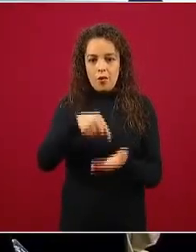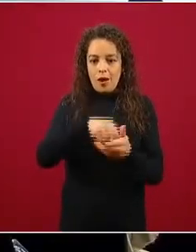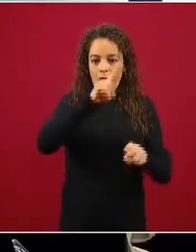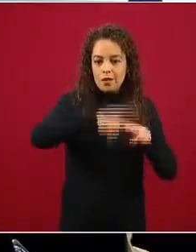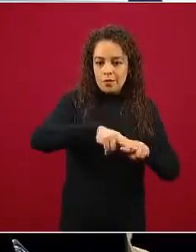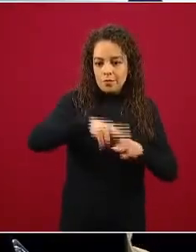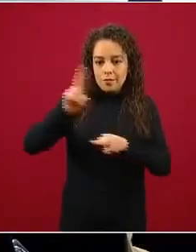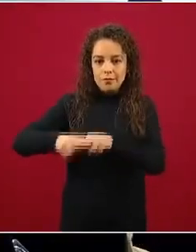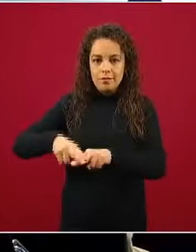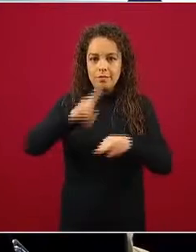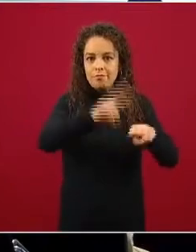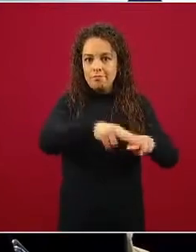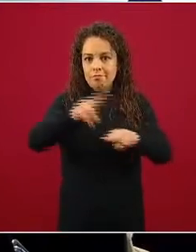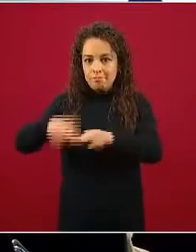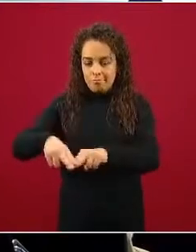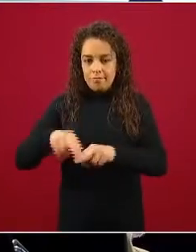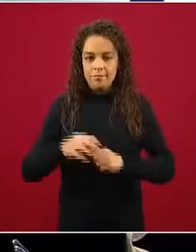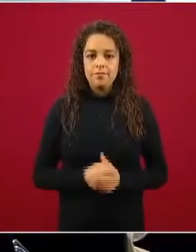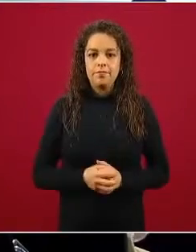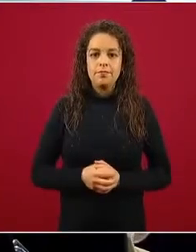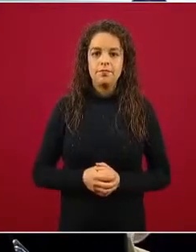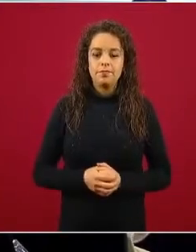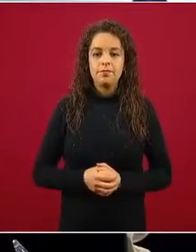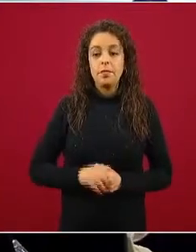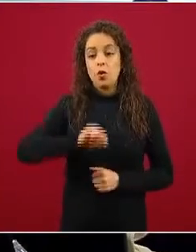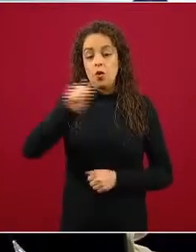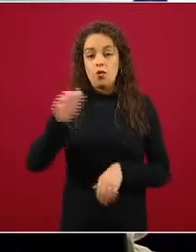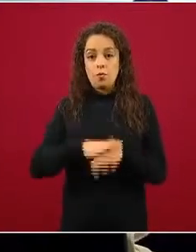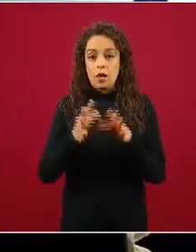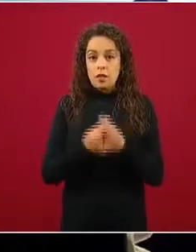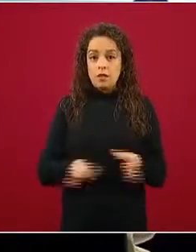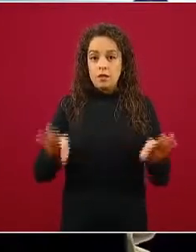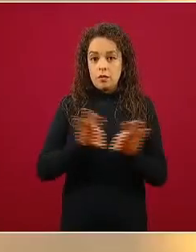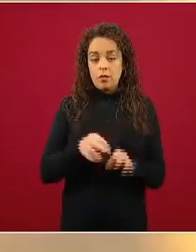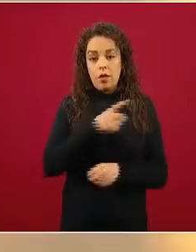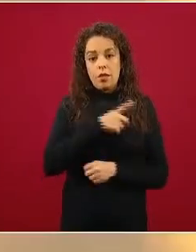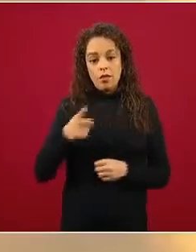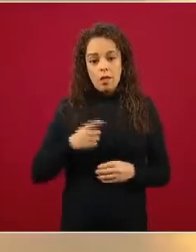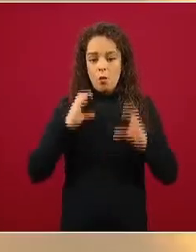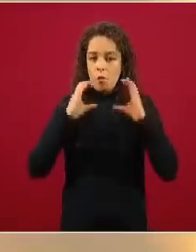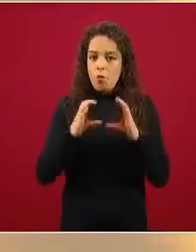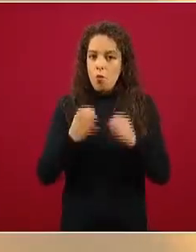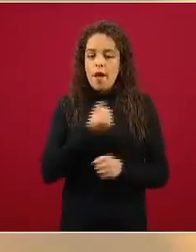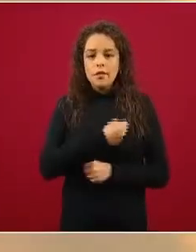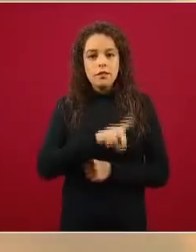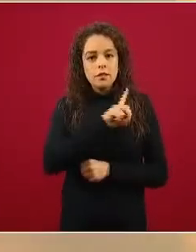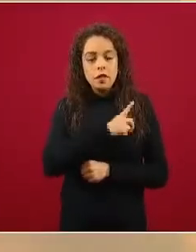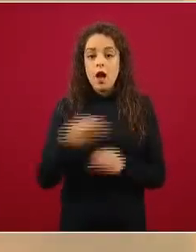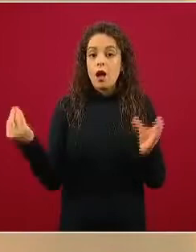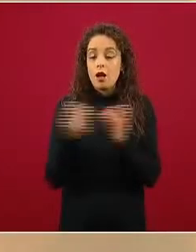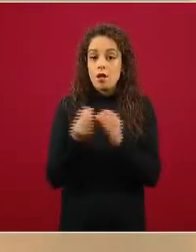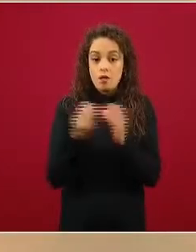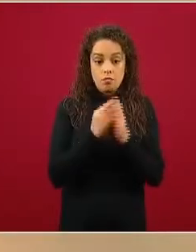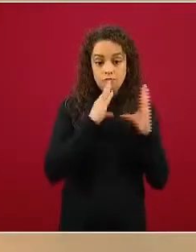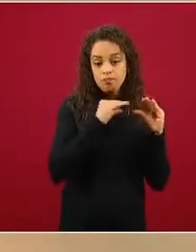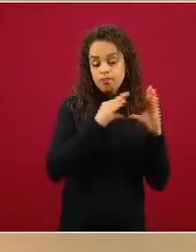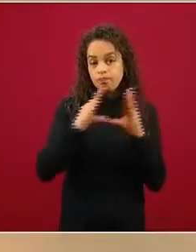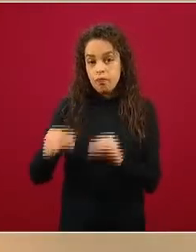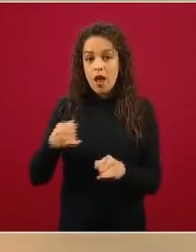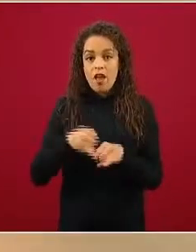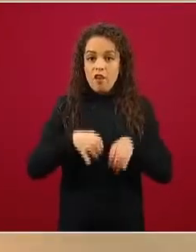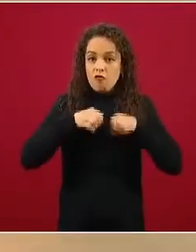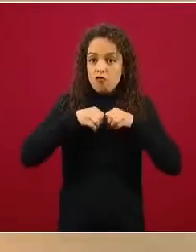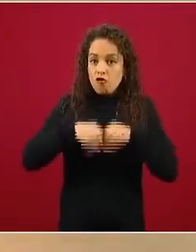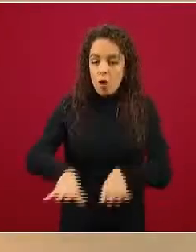se pueden sentar. Y lo otro que es muy importante, la promoción de la salud, la capacitación, la información permanente de